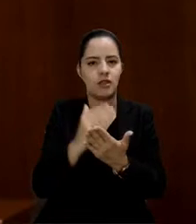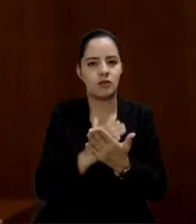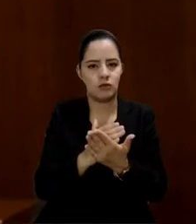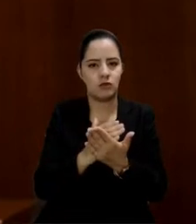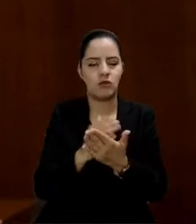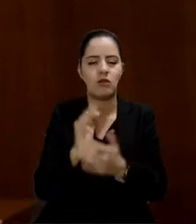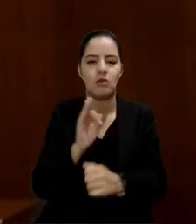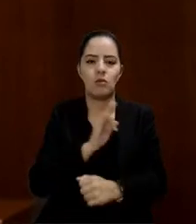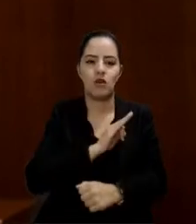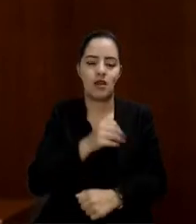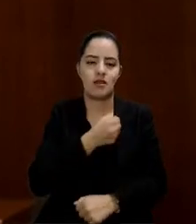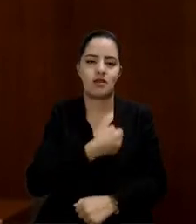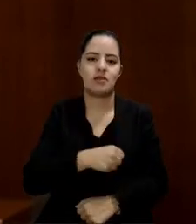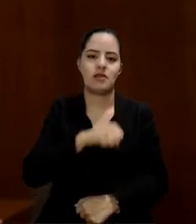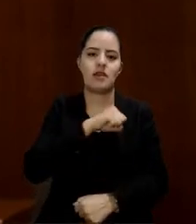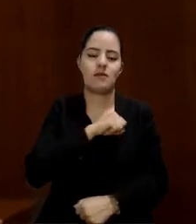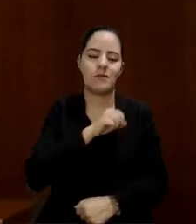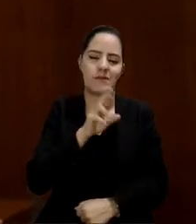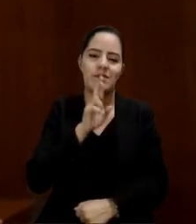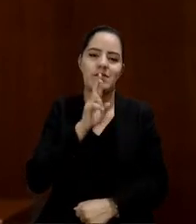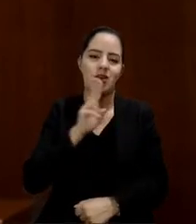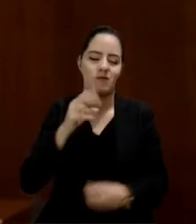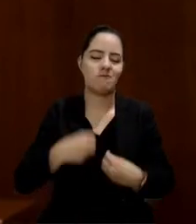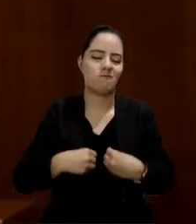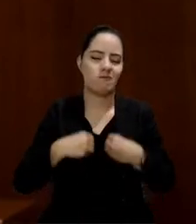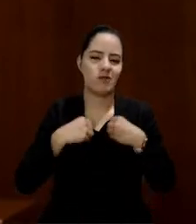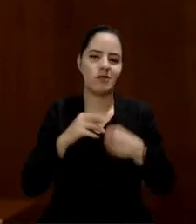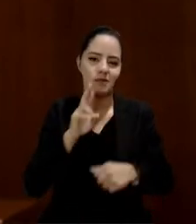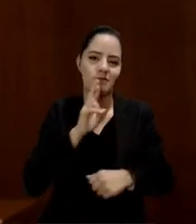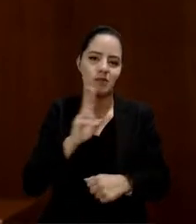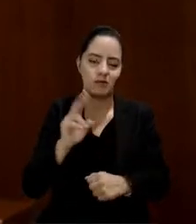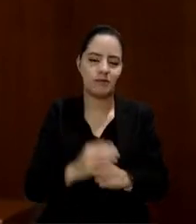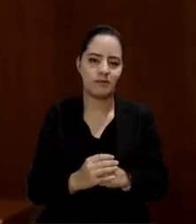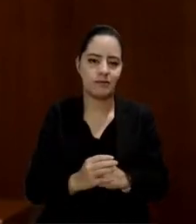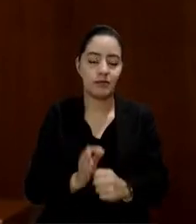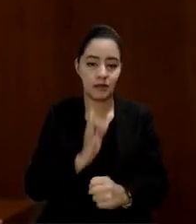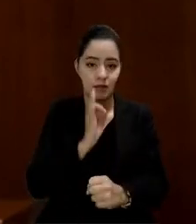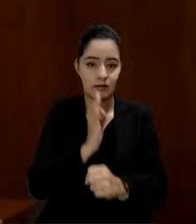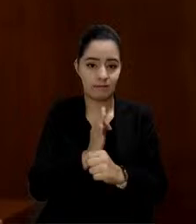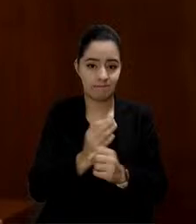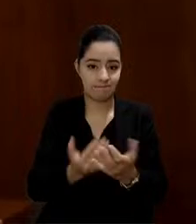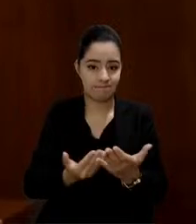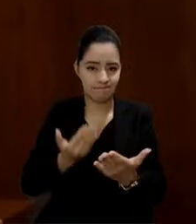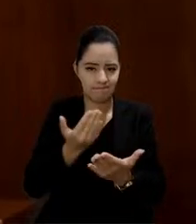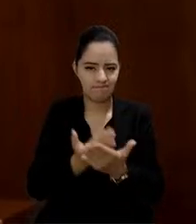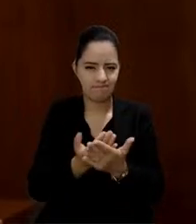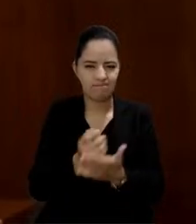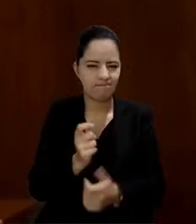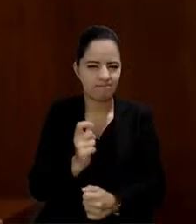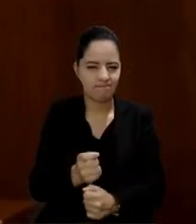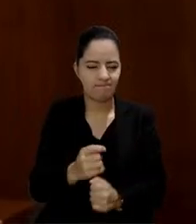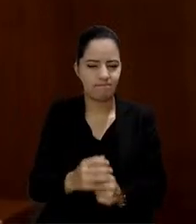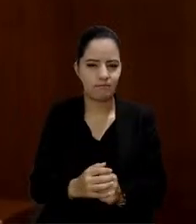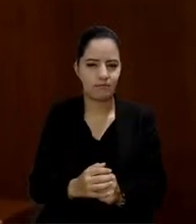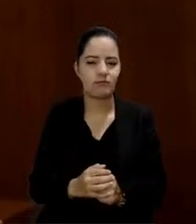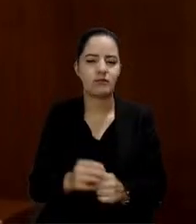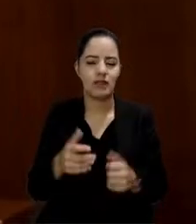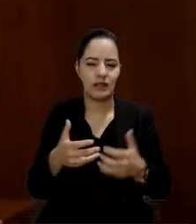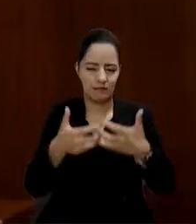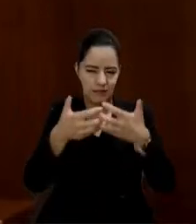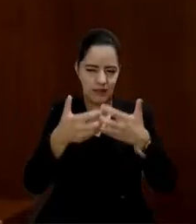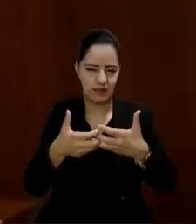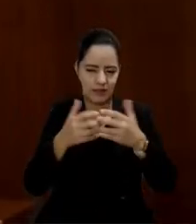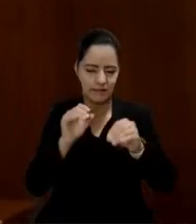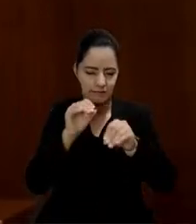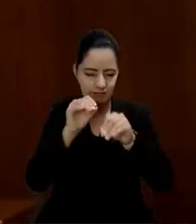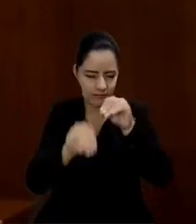mejorar nuestra salud y calidad de vida. En la presente iniciativa proponemos garantizar que los servicios de infraestructura se